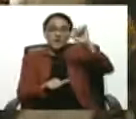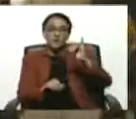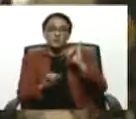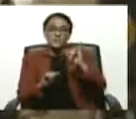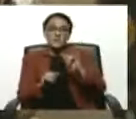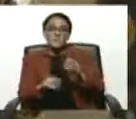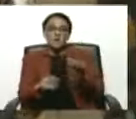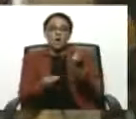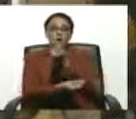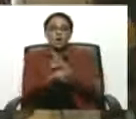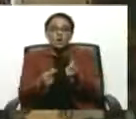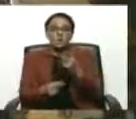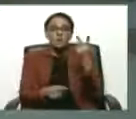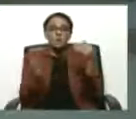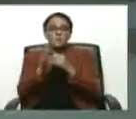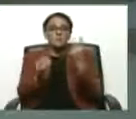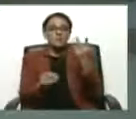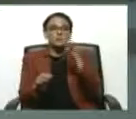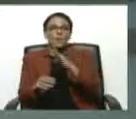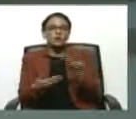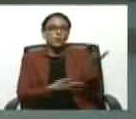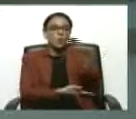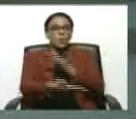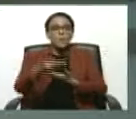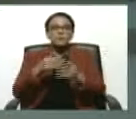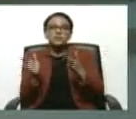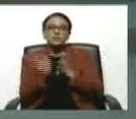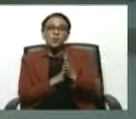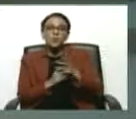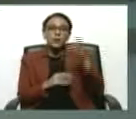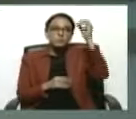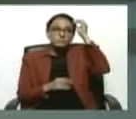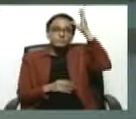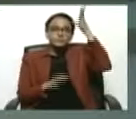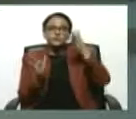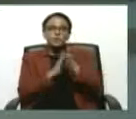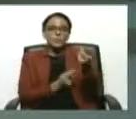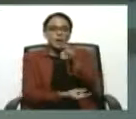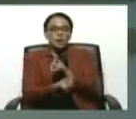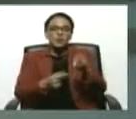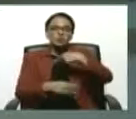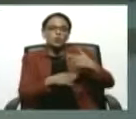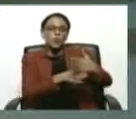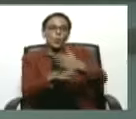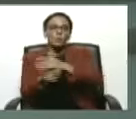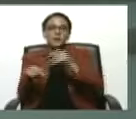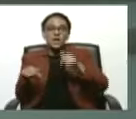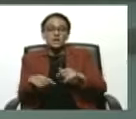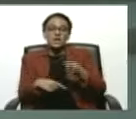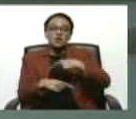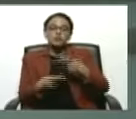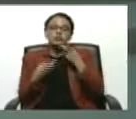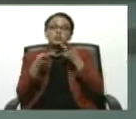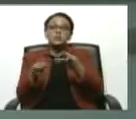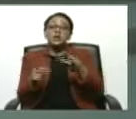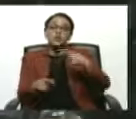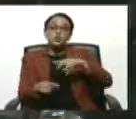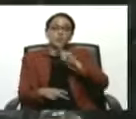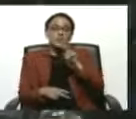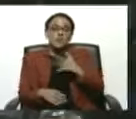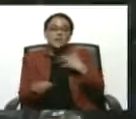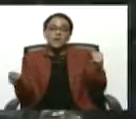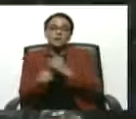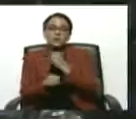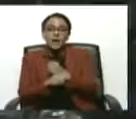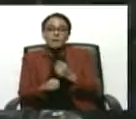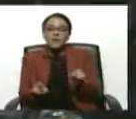la experiencia o el milagro económico, como así lo ha denominado el día de hoy, y también destacaba que Venezuela se encamina justamente a convertirse en